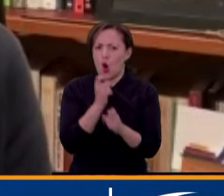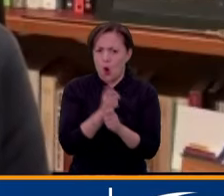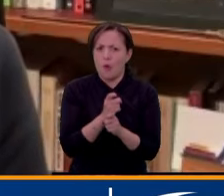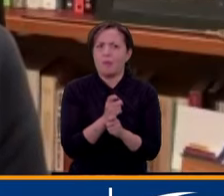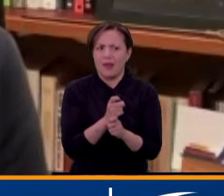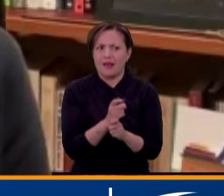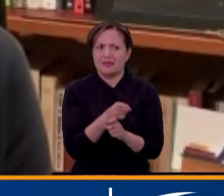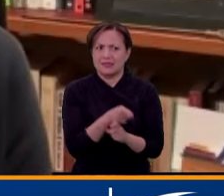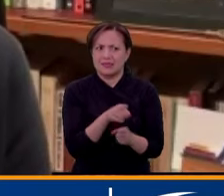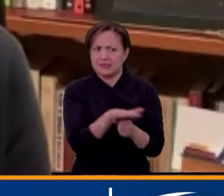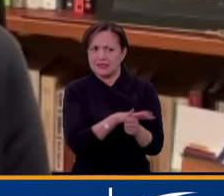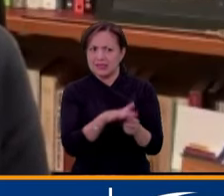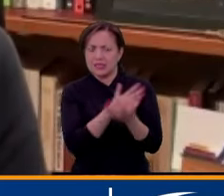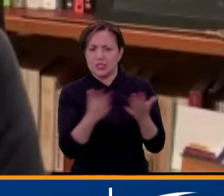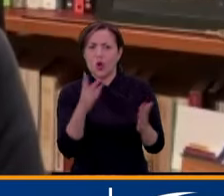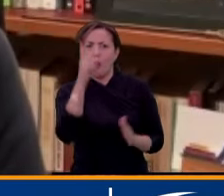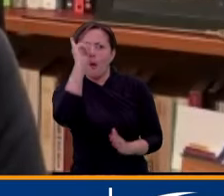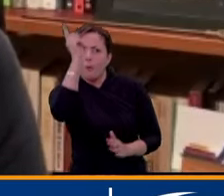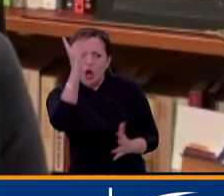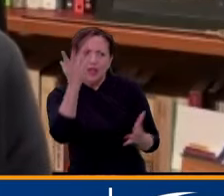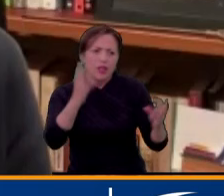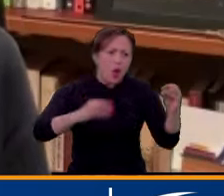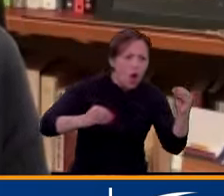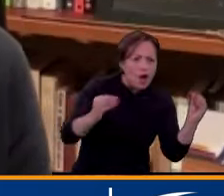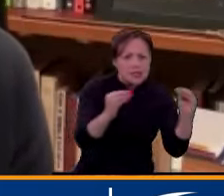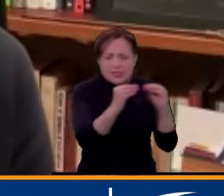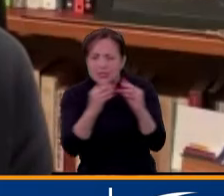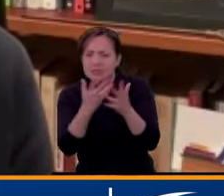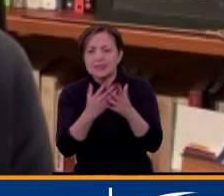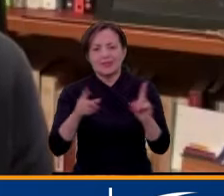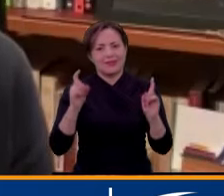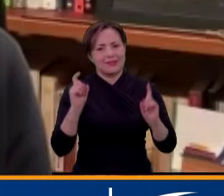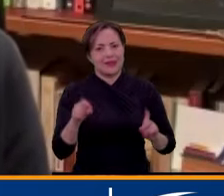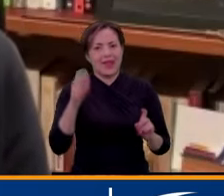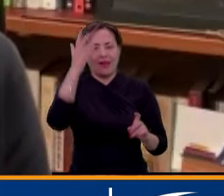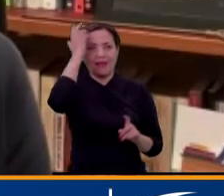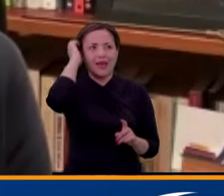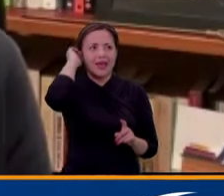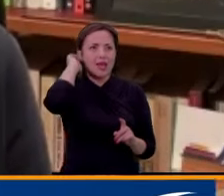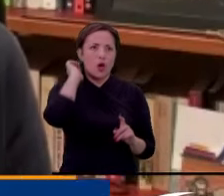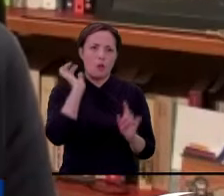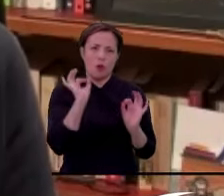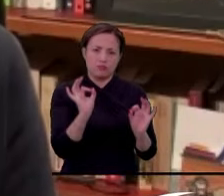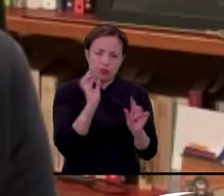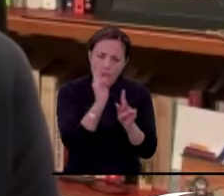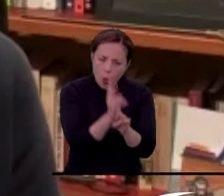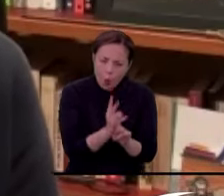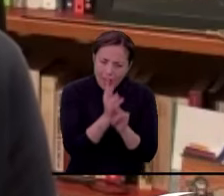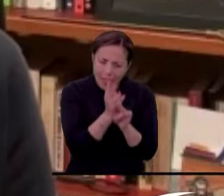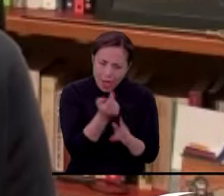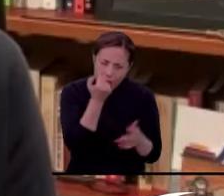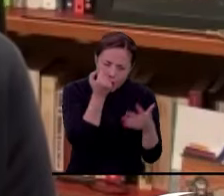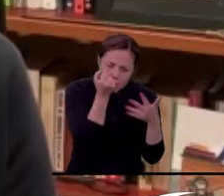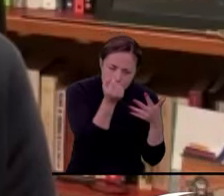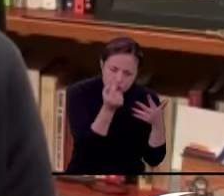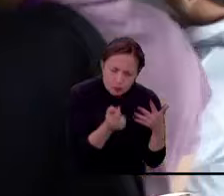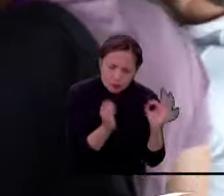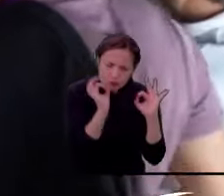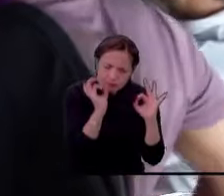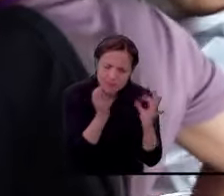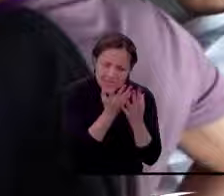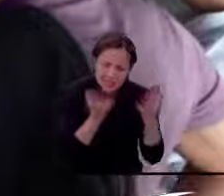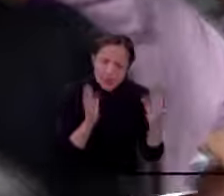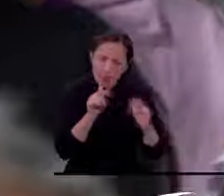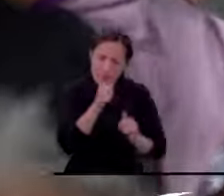político y hay que tomarla de una manera meticulosa, paciente, porque es una construcción.